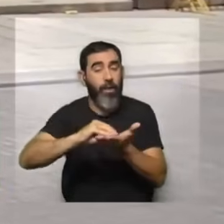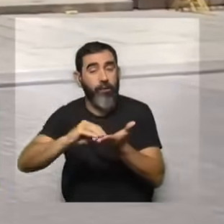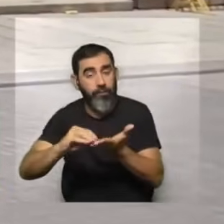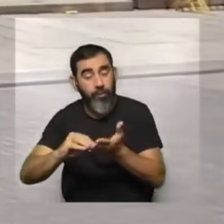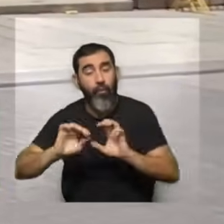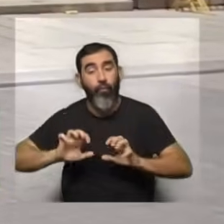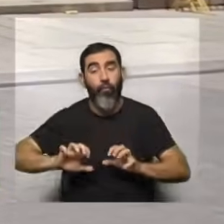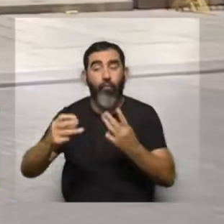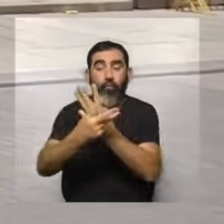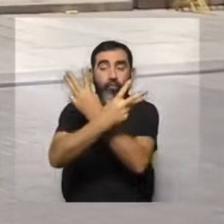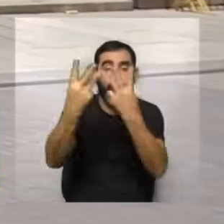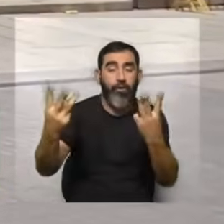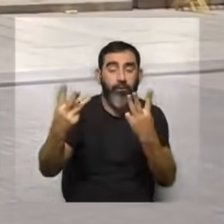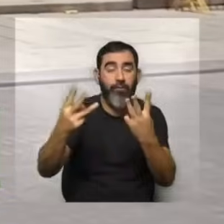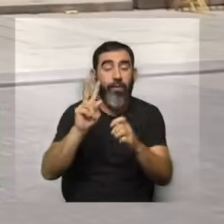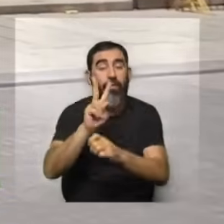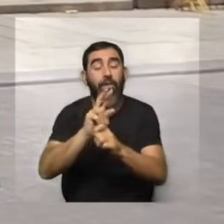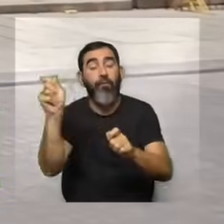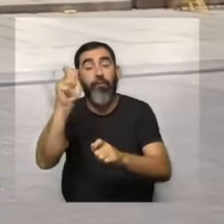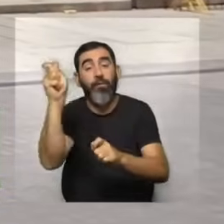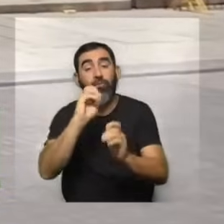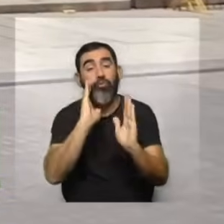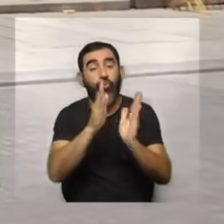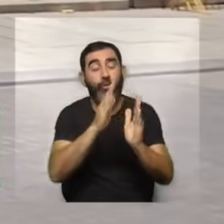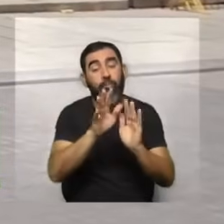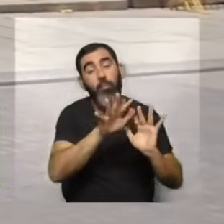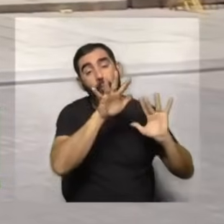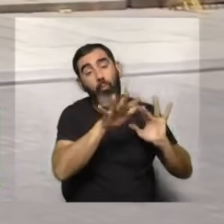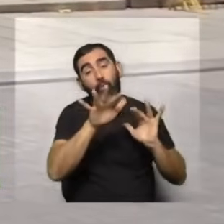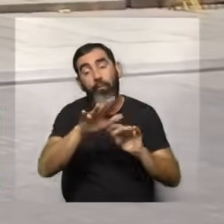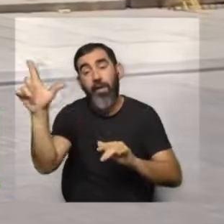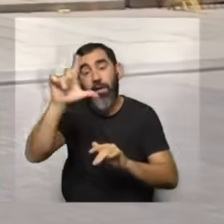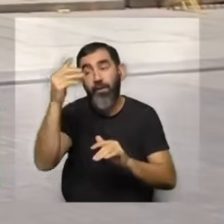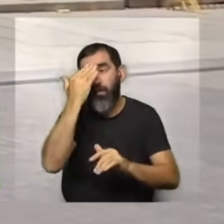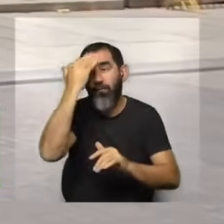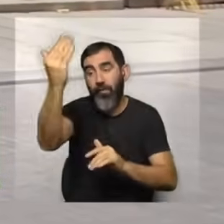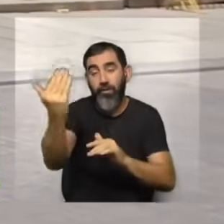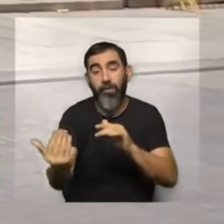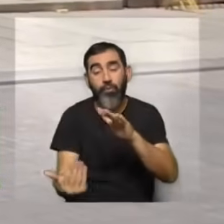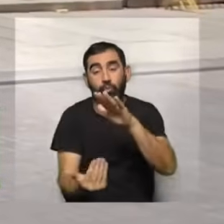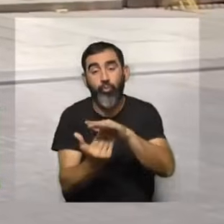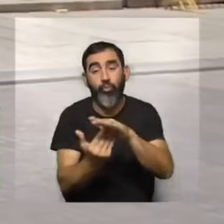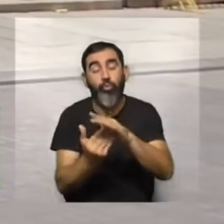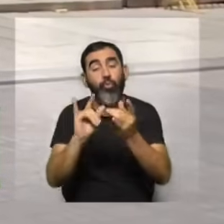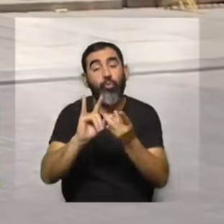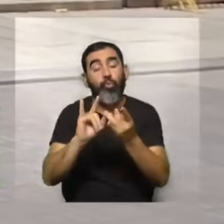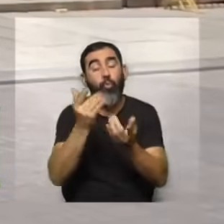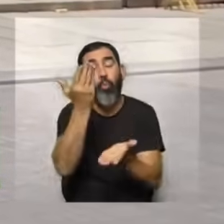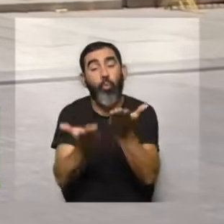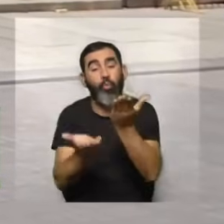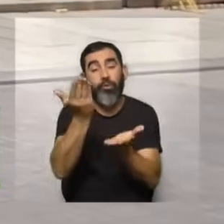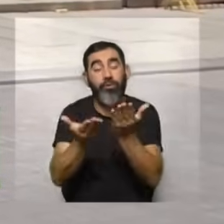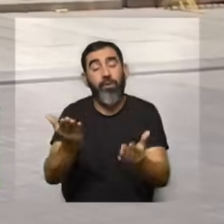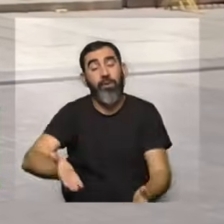los funcionarios y los defensores públicos se movilizan este lunes frente a la sede del Palacio de Justicia